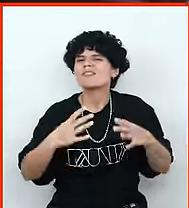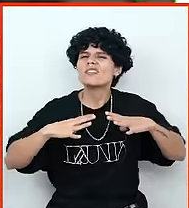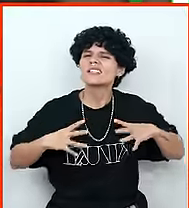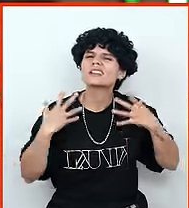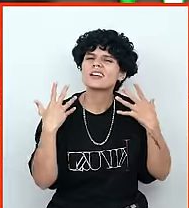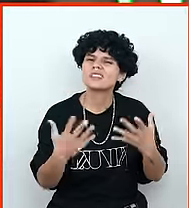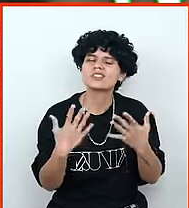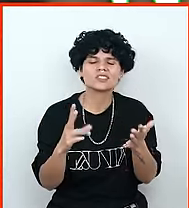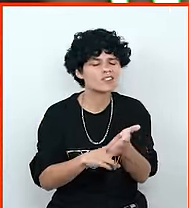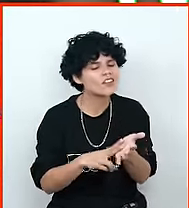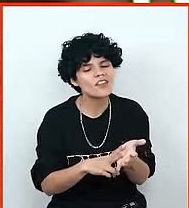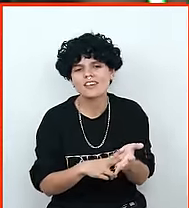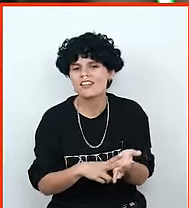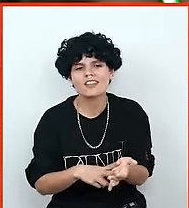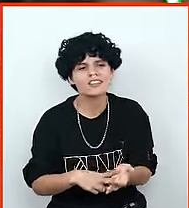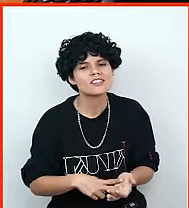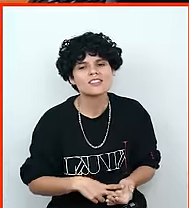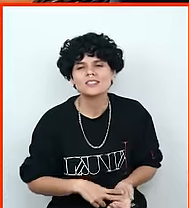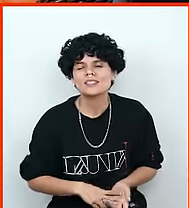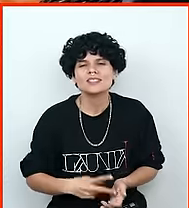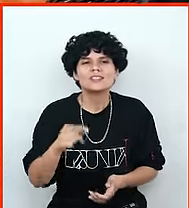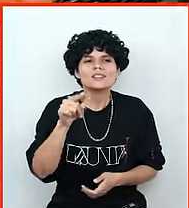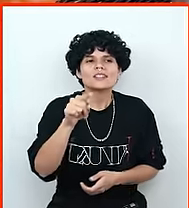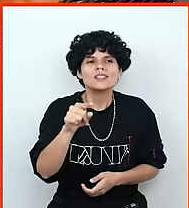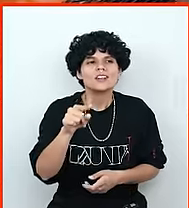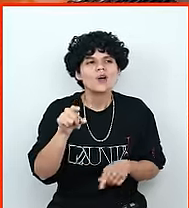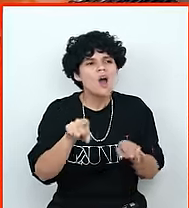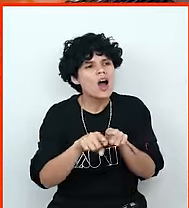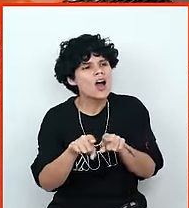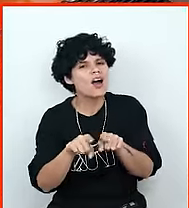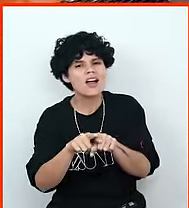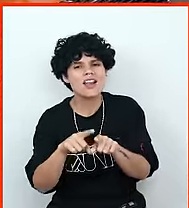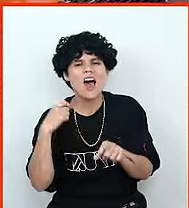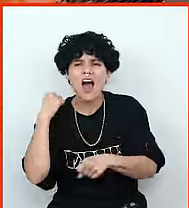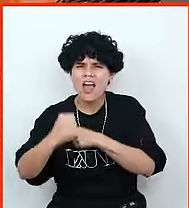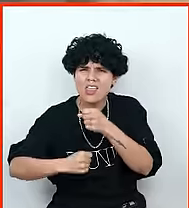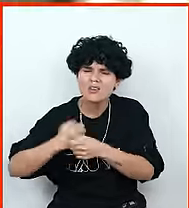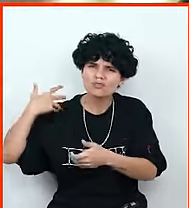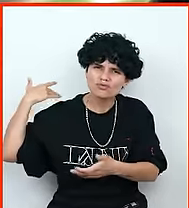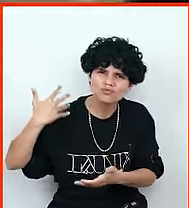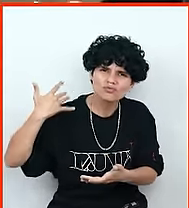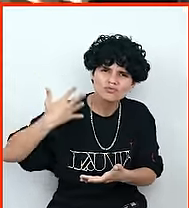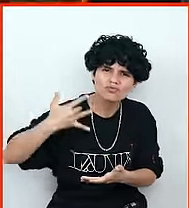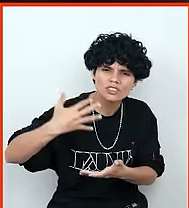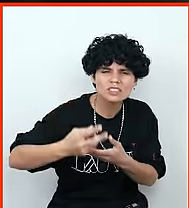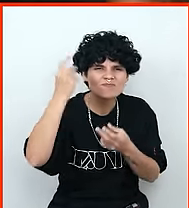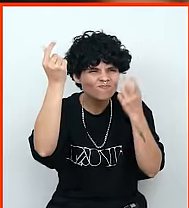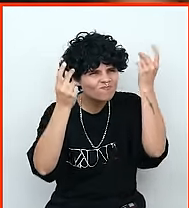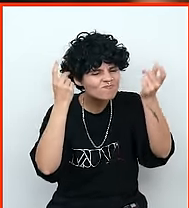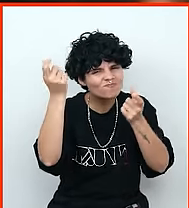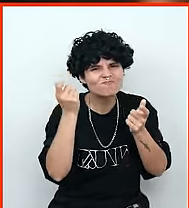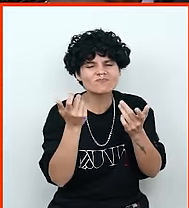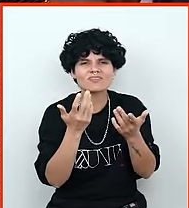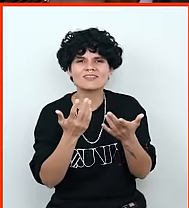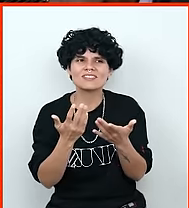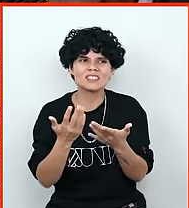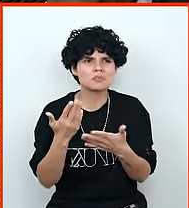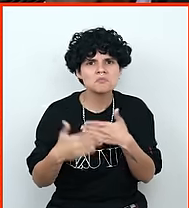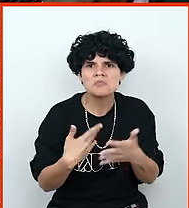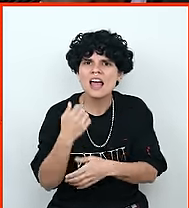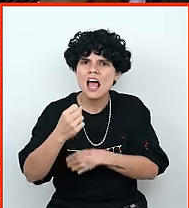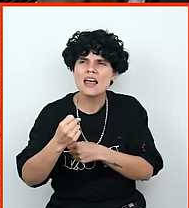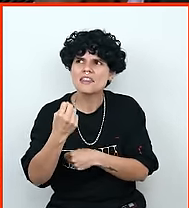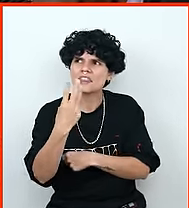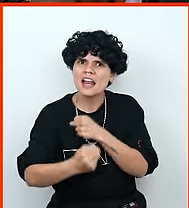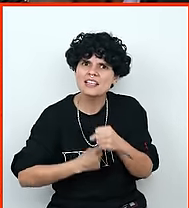te felicitamos, compadre, porque la verdad es que están rindiendo, yo creo, los frutos, los años de creación. ¿Por cuánto han sido?